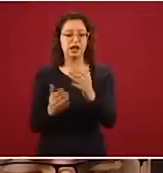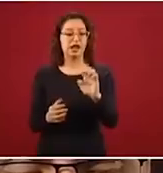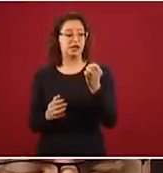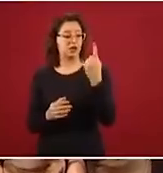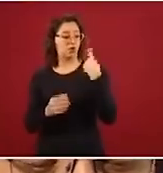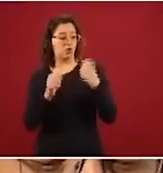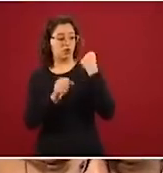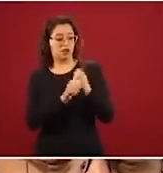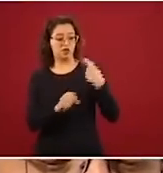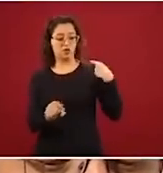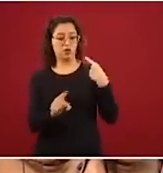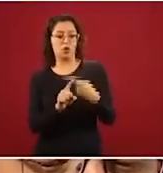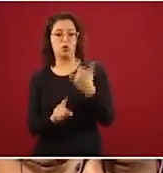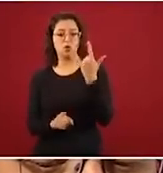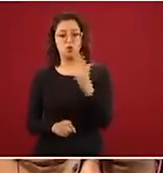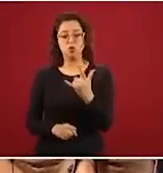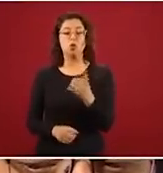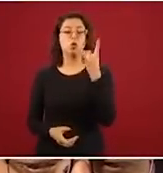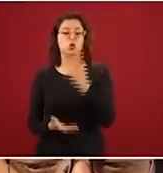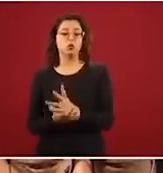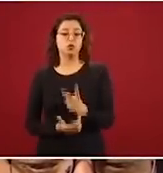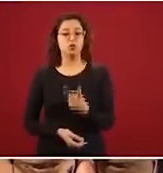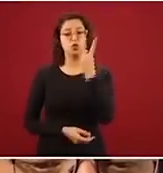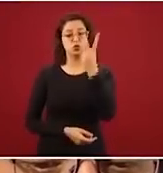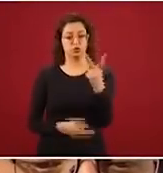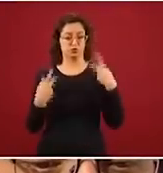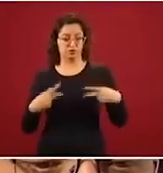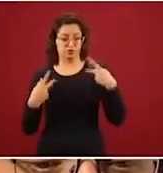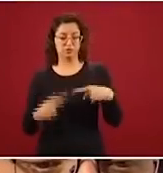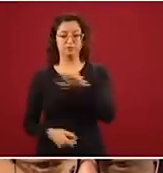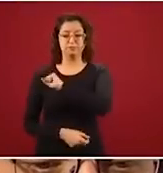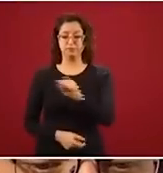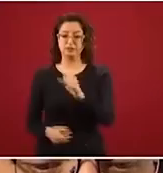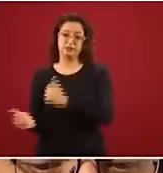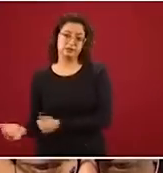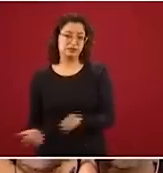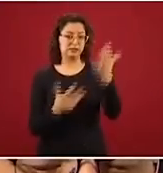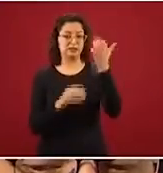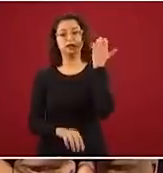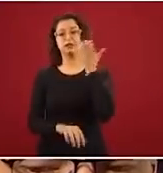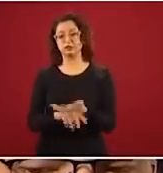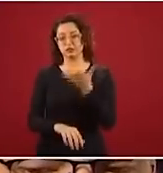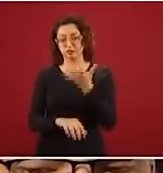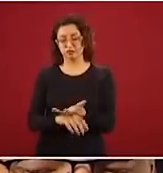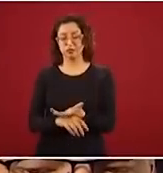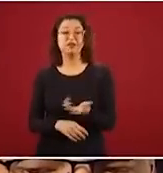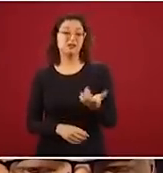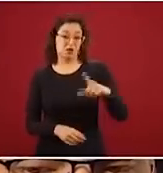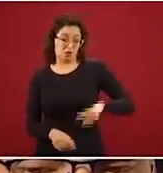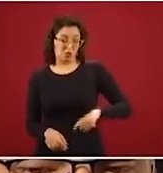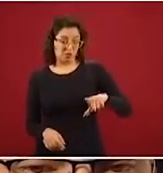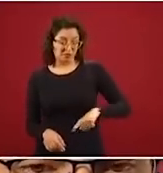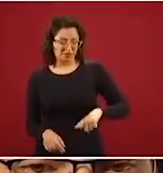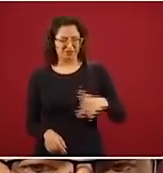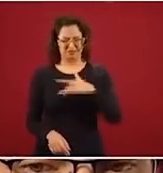junio solamente se extraditó a dos presuntos criminales a Estados Unidos. Su gobierno fue criticado precisamente porque bajó